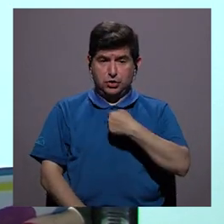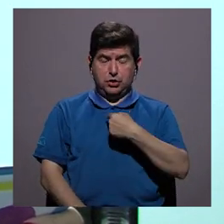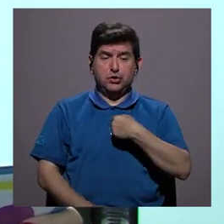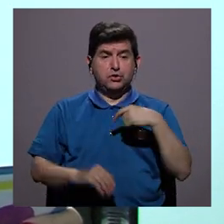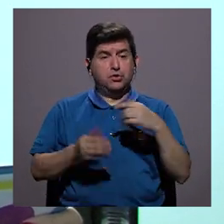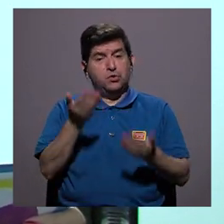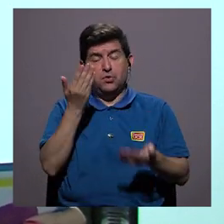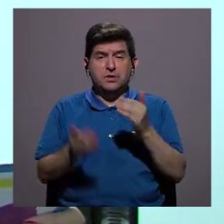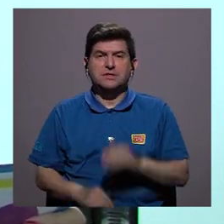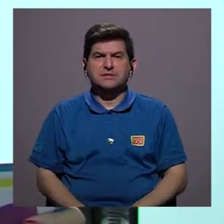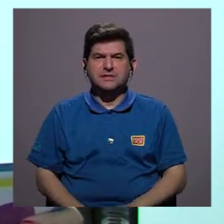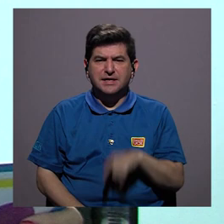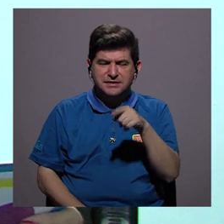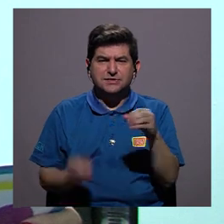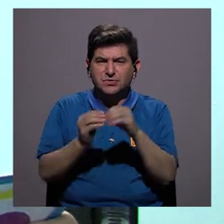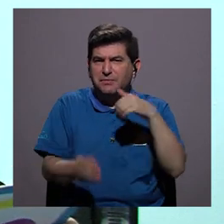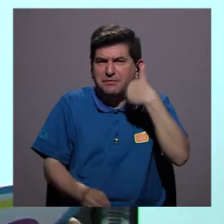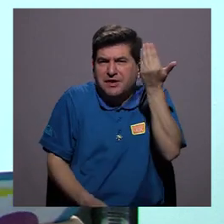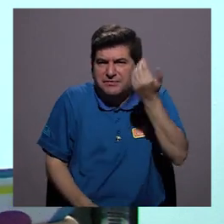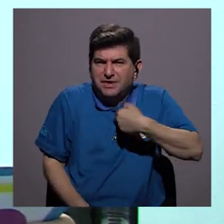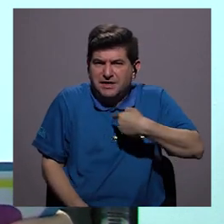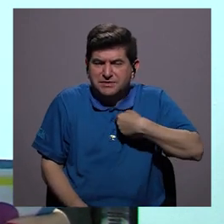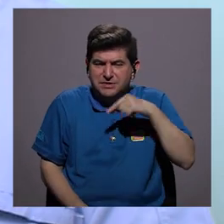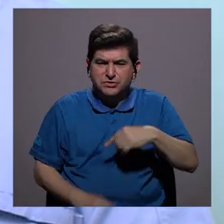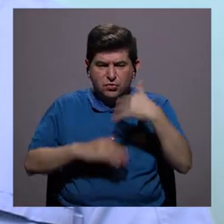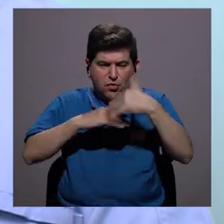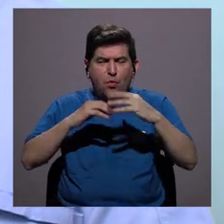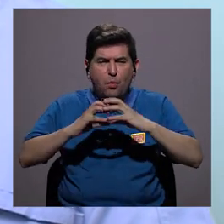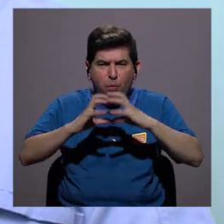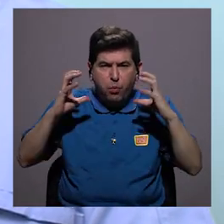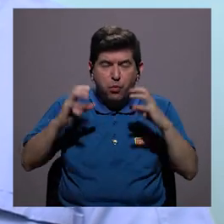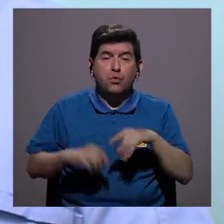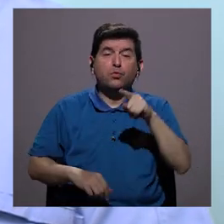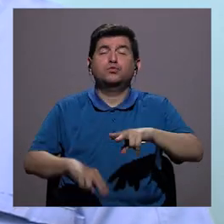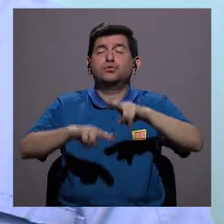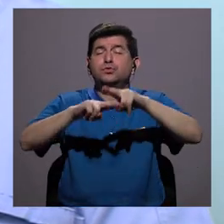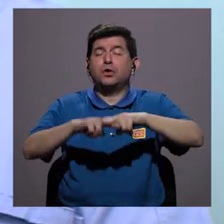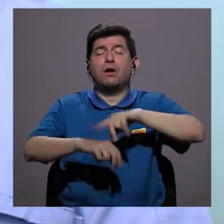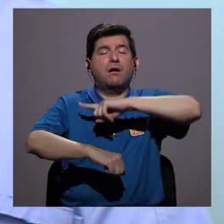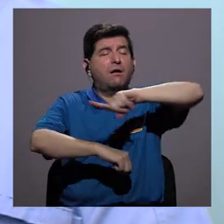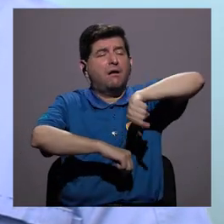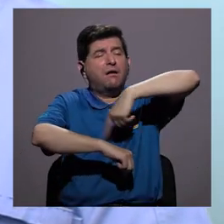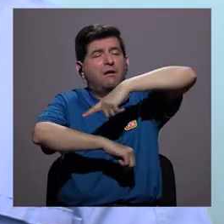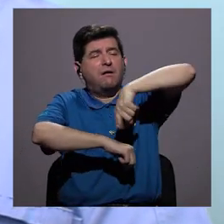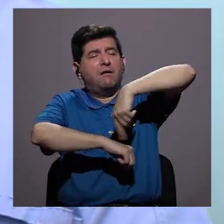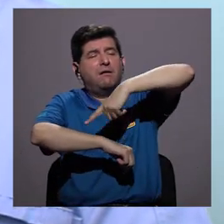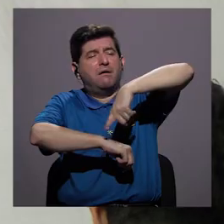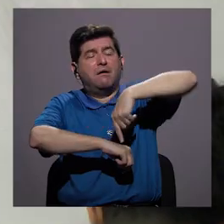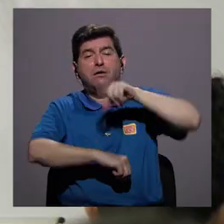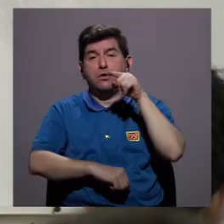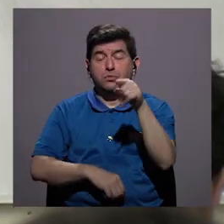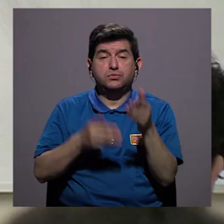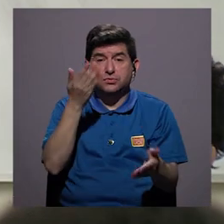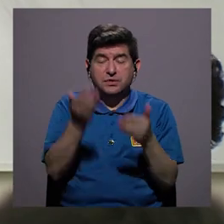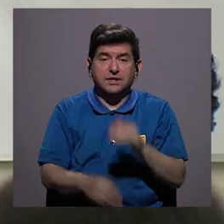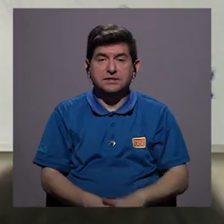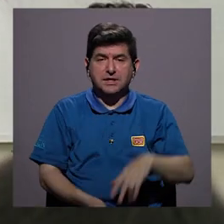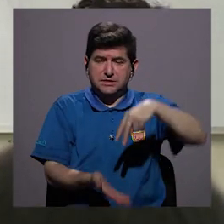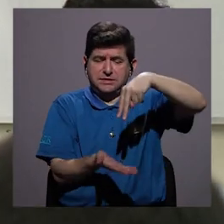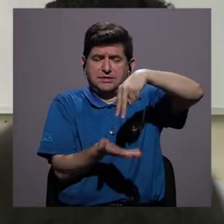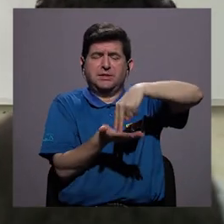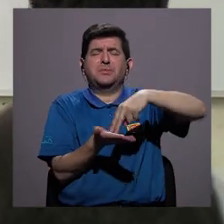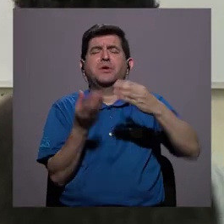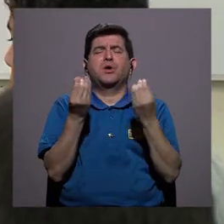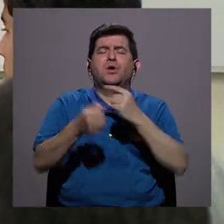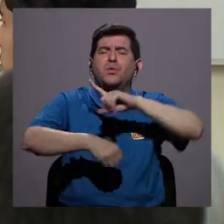yo tener varices? Si usted pasa sentada muchas horas al día, si usted pasa o de